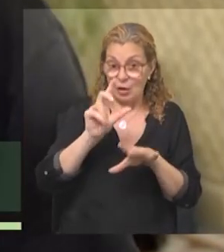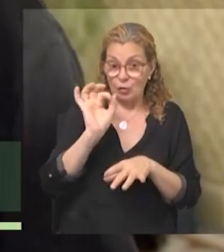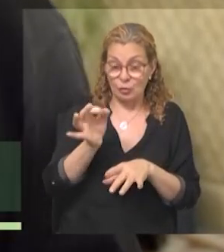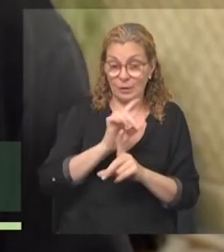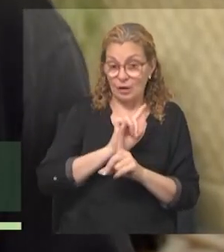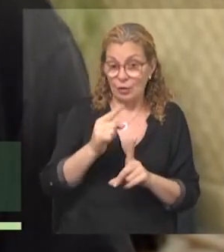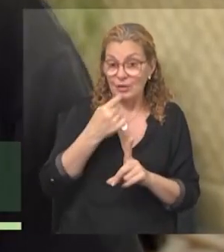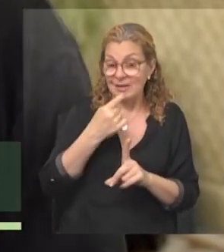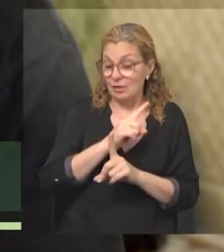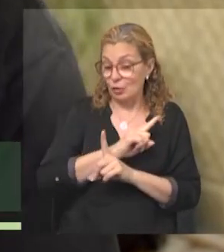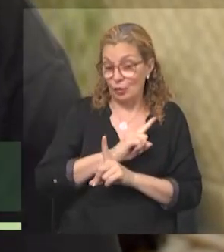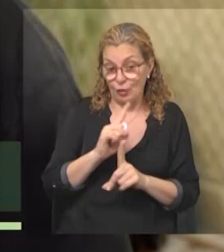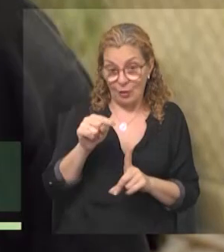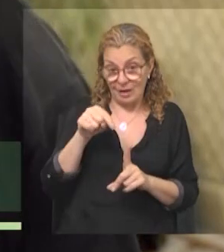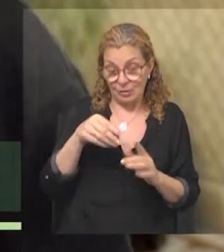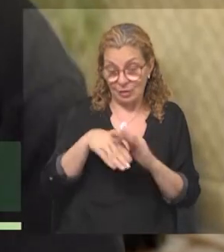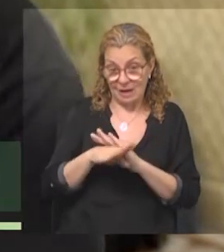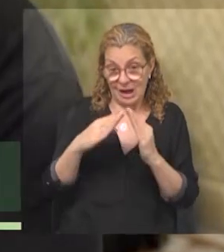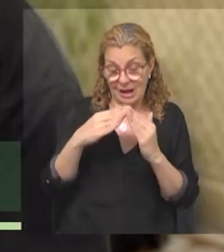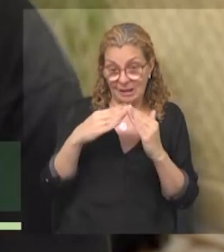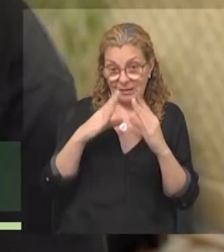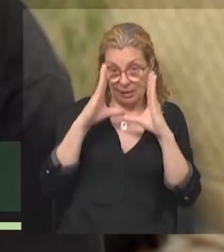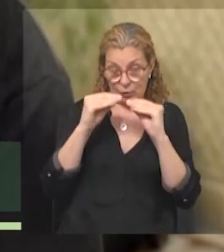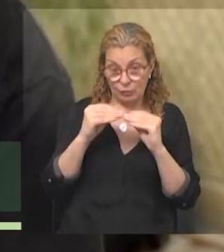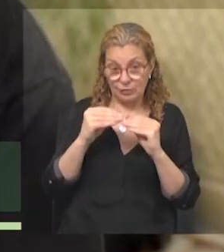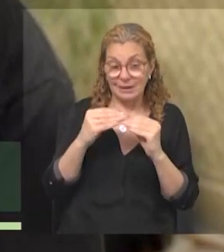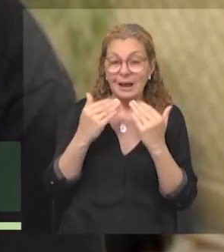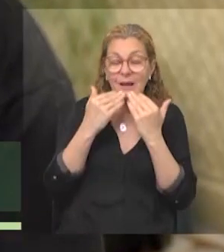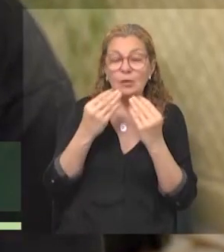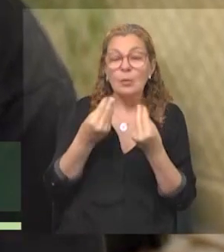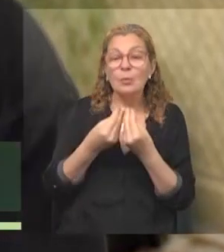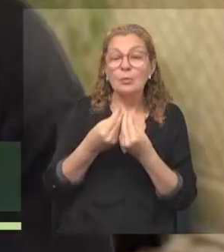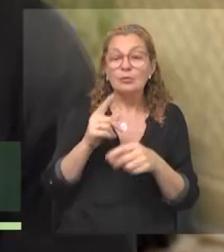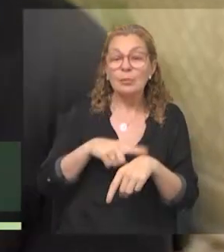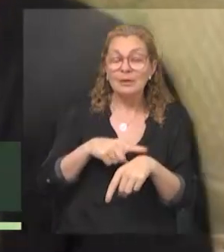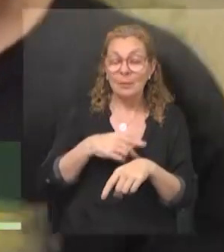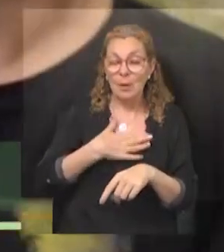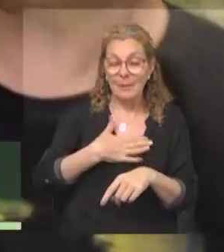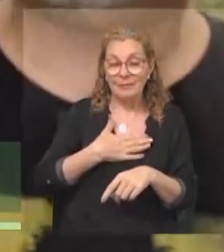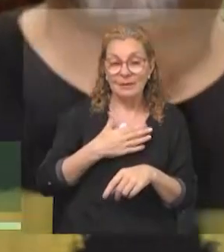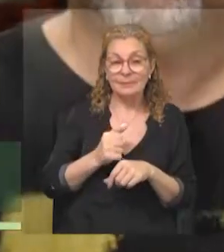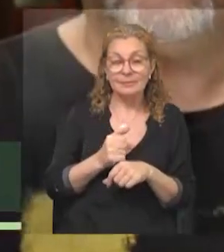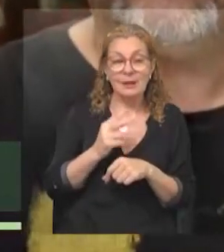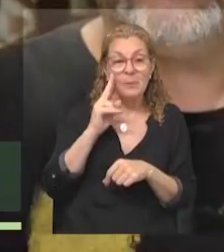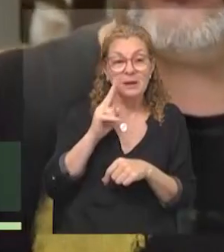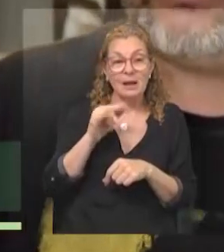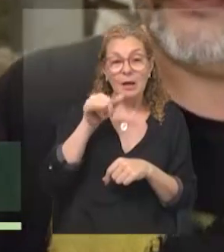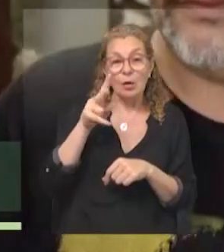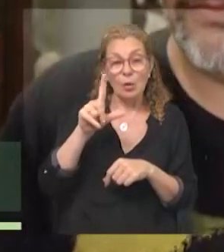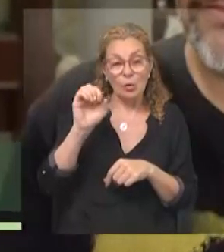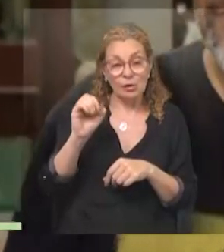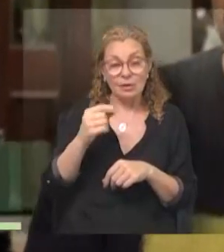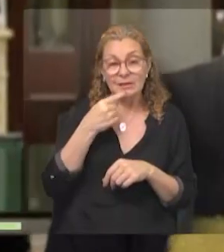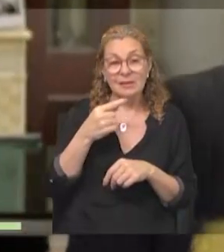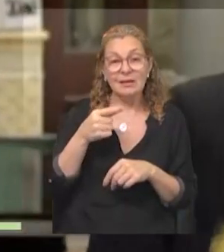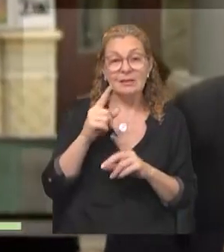diciéndole no a estos allanamientos nocturnos Julio te agradezco mucho estos minutos es muy amable eh la mirada de Julio Rey A propósito de